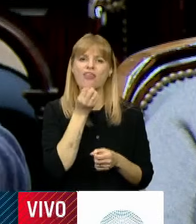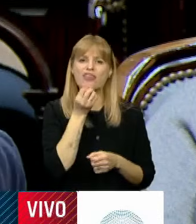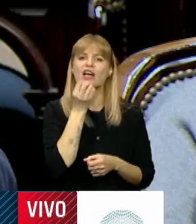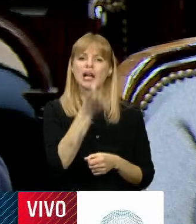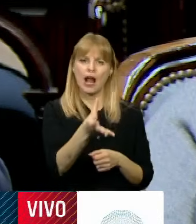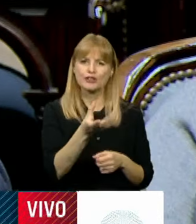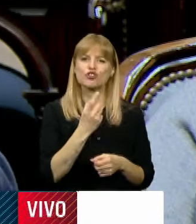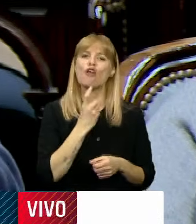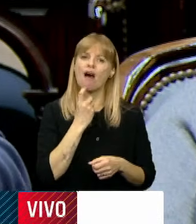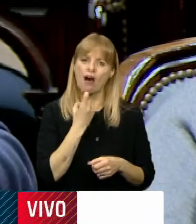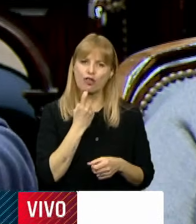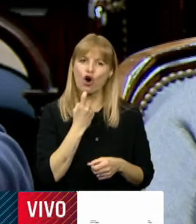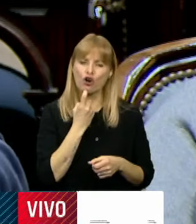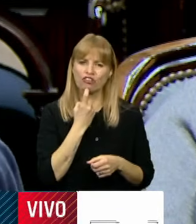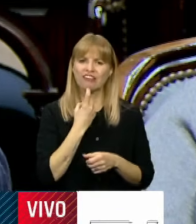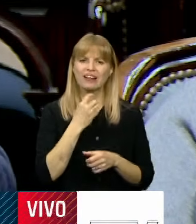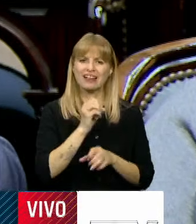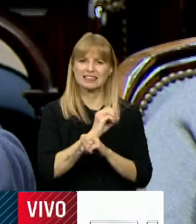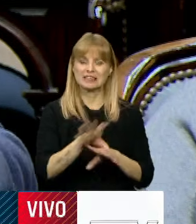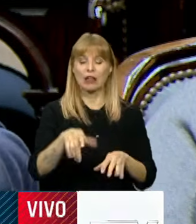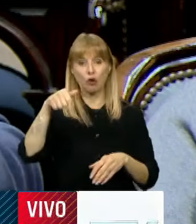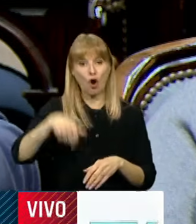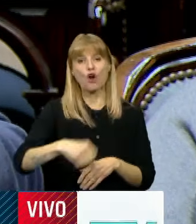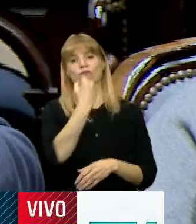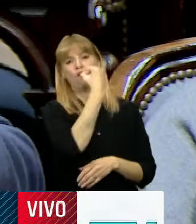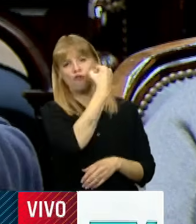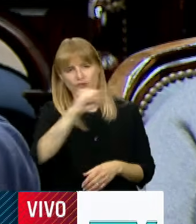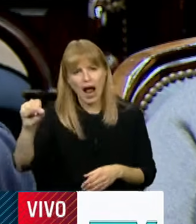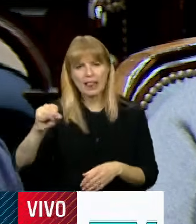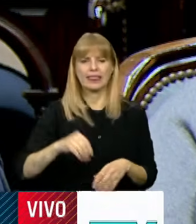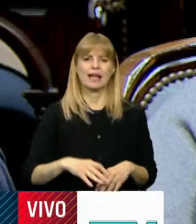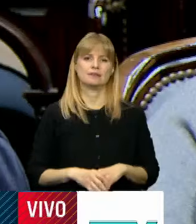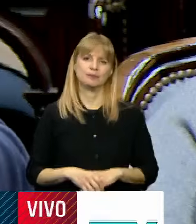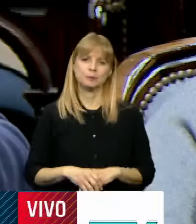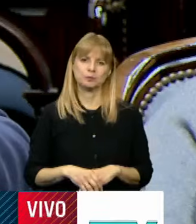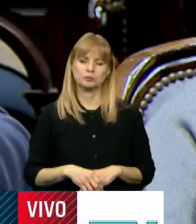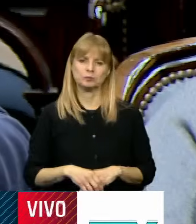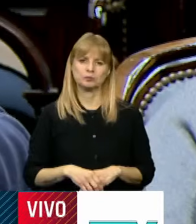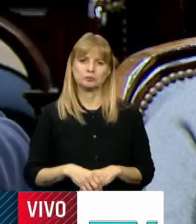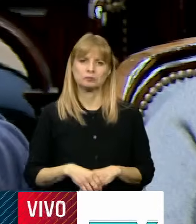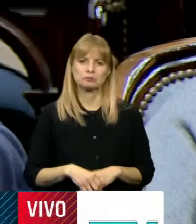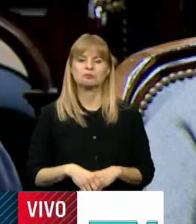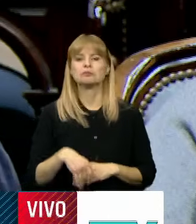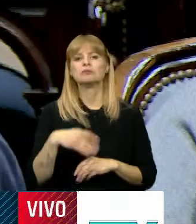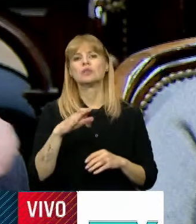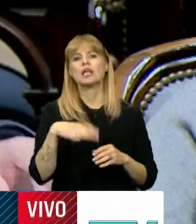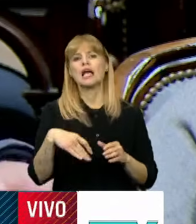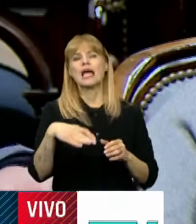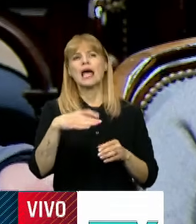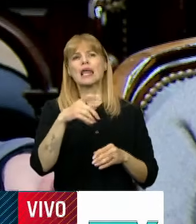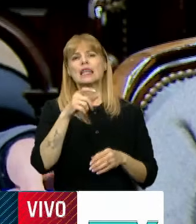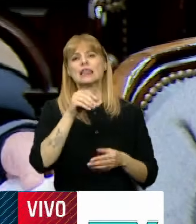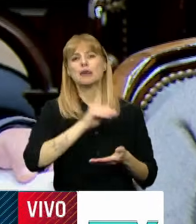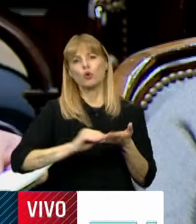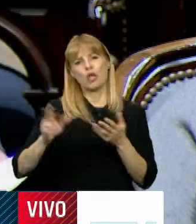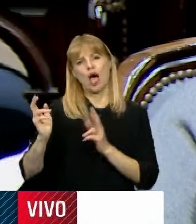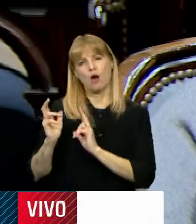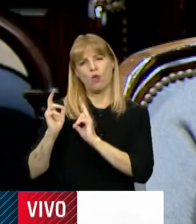declaraciones de Adorni y de todo estos escándalos hoy no están aquí sentados. Hacía referencia el diputado